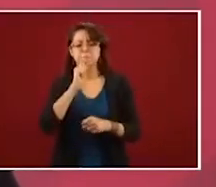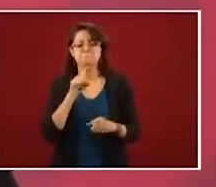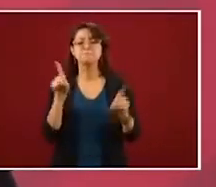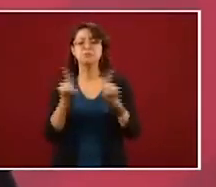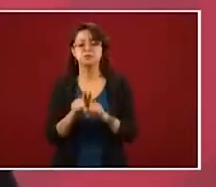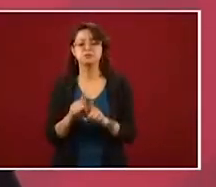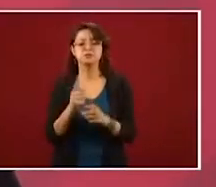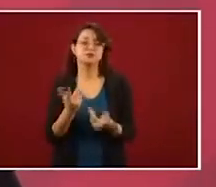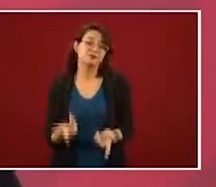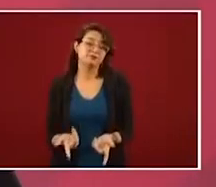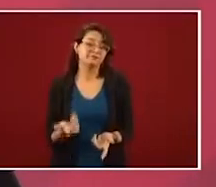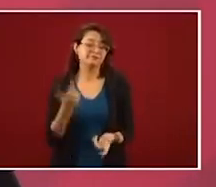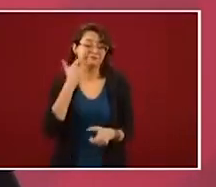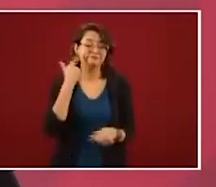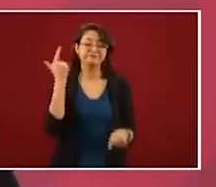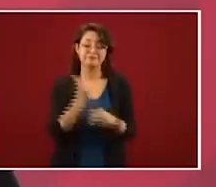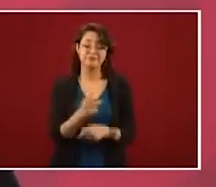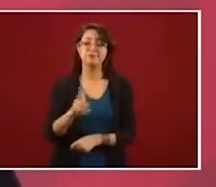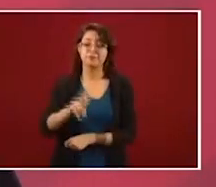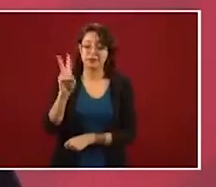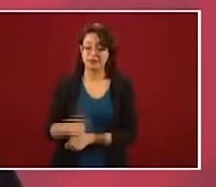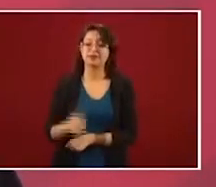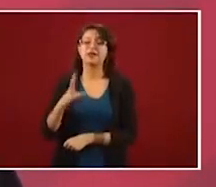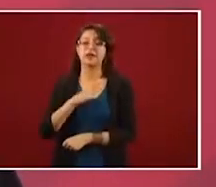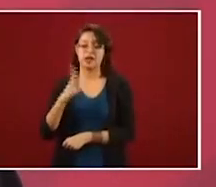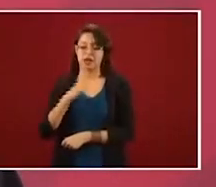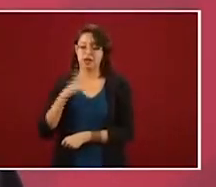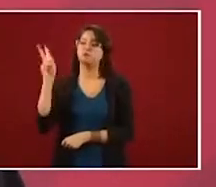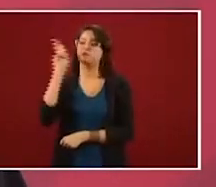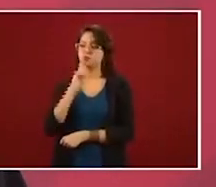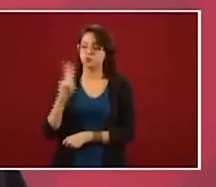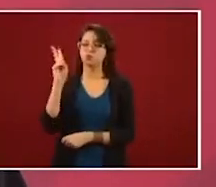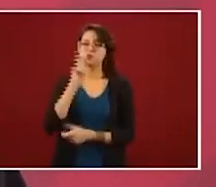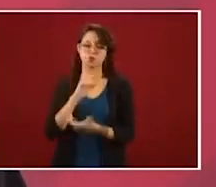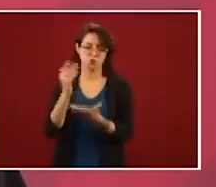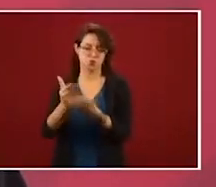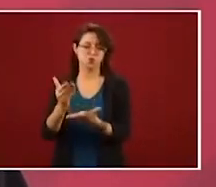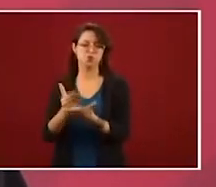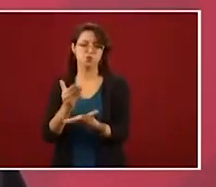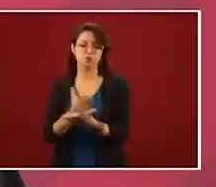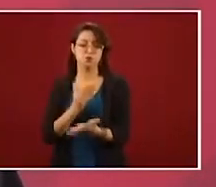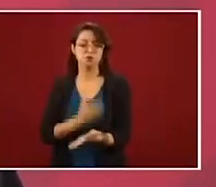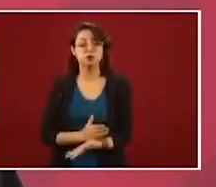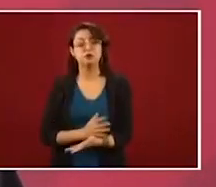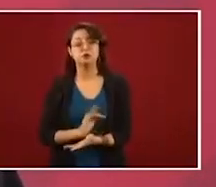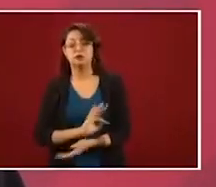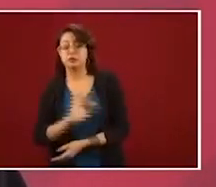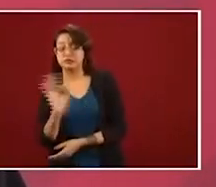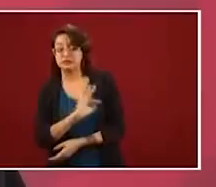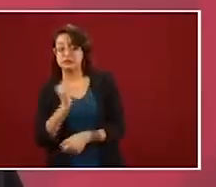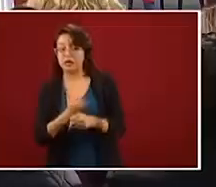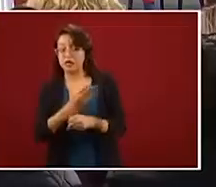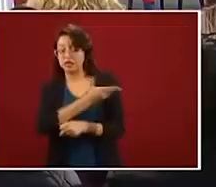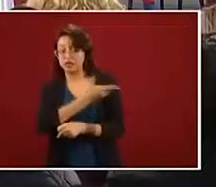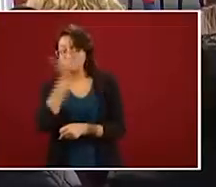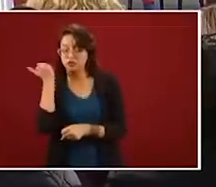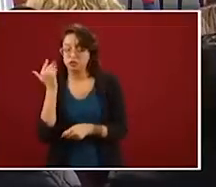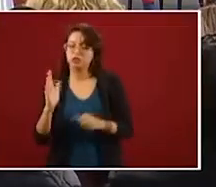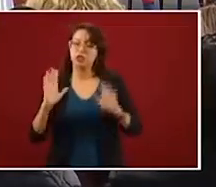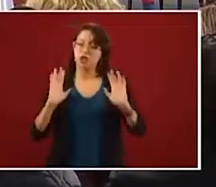que hay elementos sin manchar y sin atacar la presunción de inocencia, elementos de